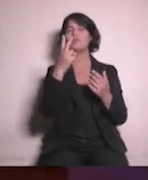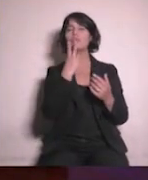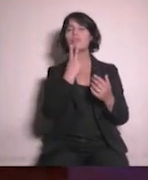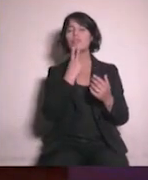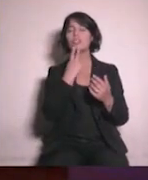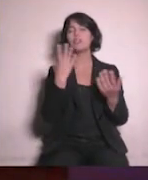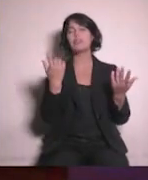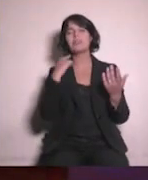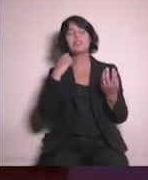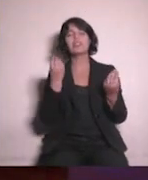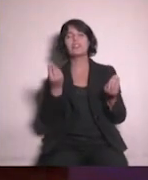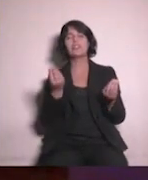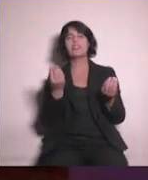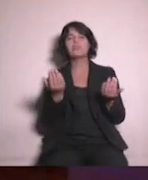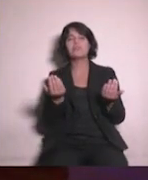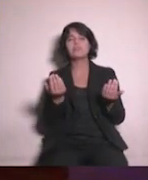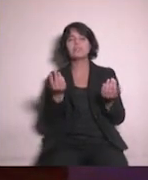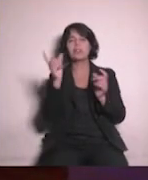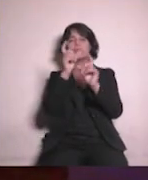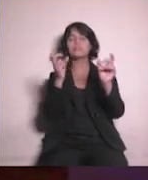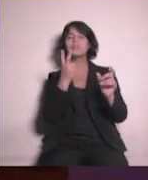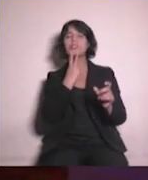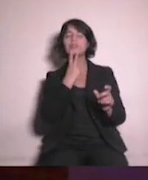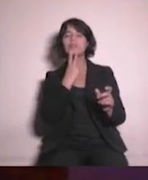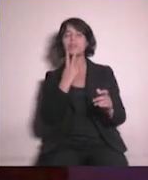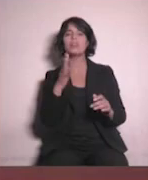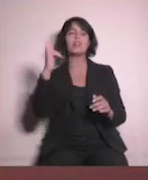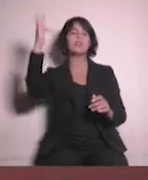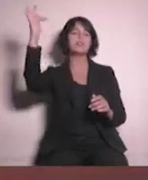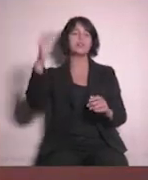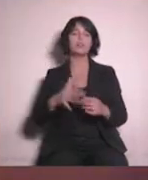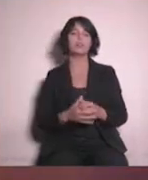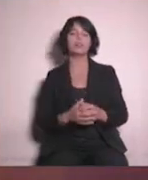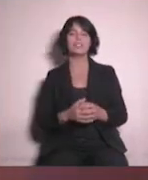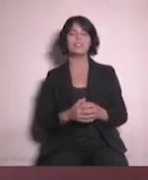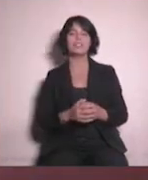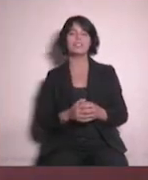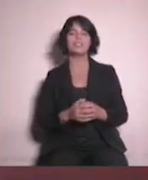qué esperamos que las personas vivan hacia el futuro.